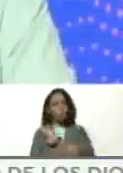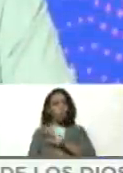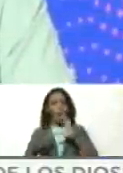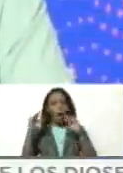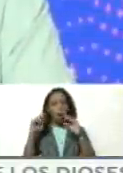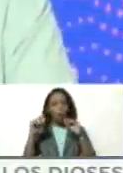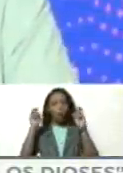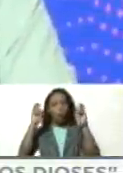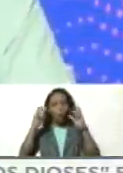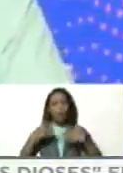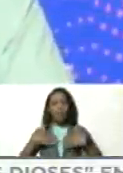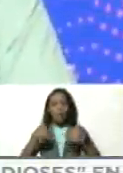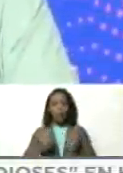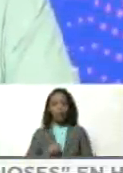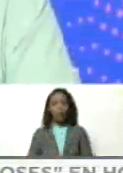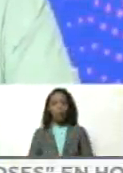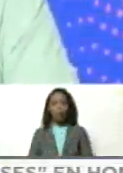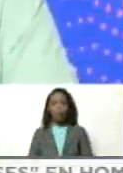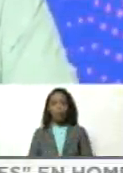Hablando de salud,